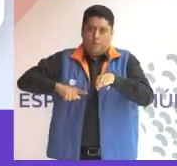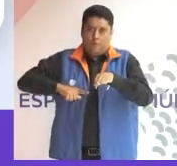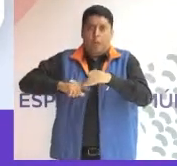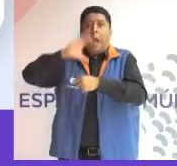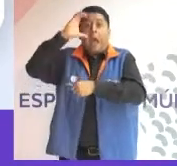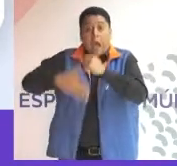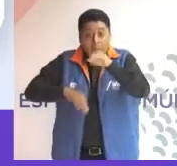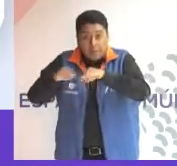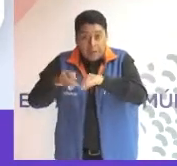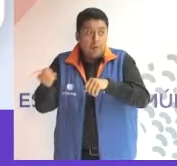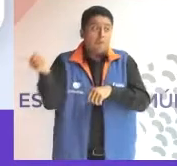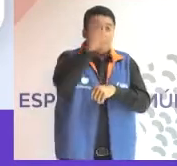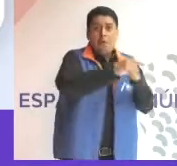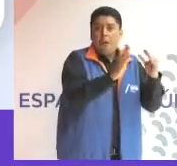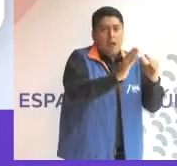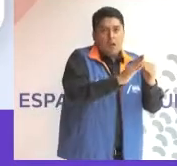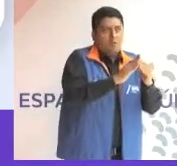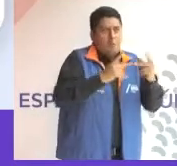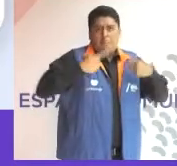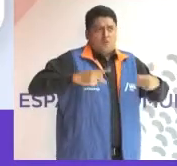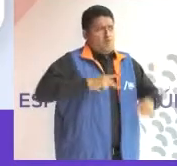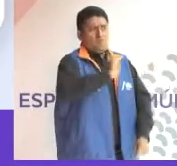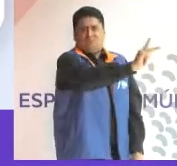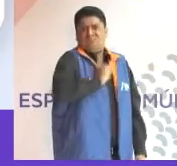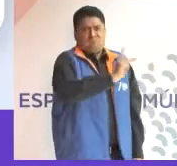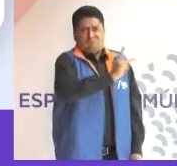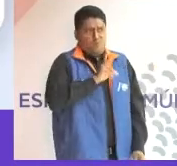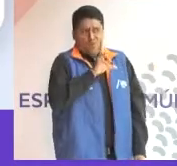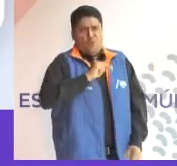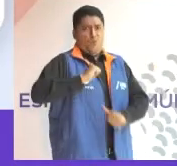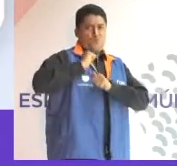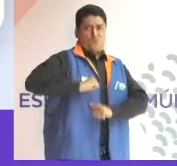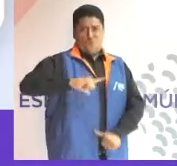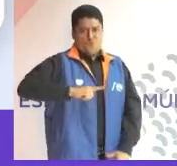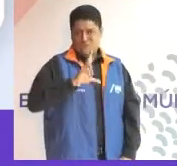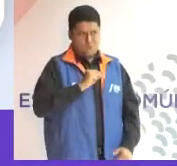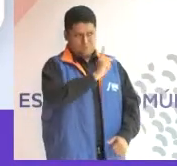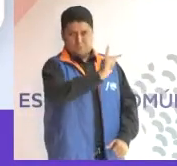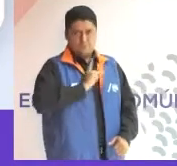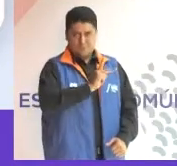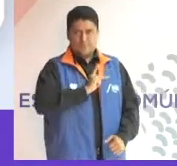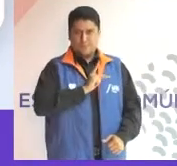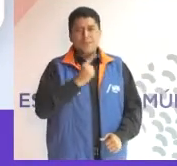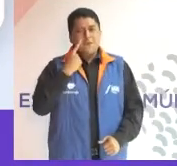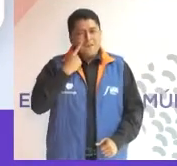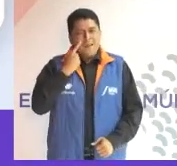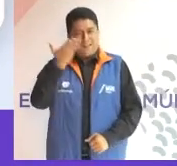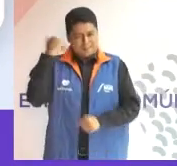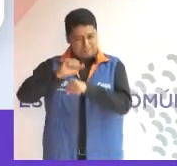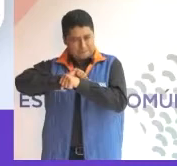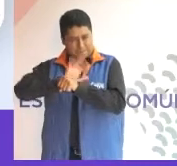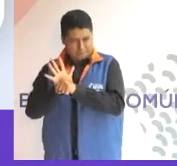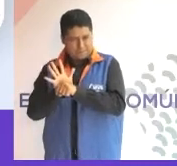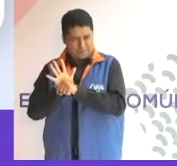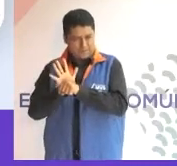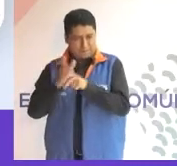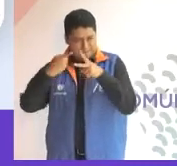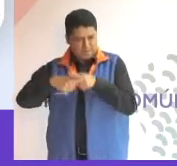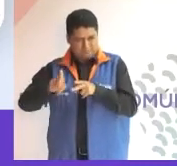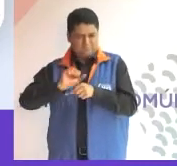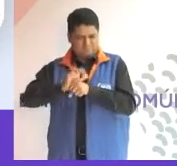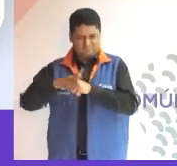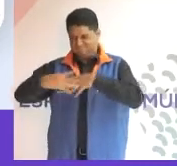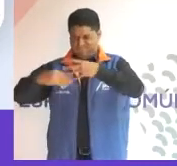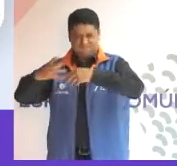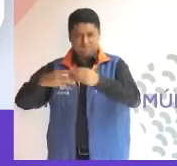¿Sí? ¿Y qué tanto dimos todos y qué tanto ayudamos durante esta emergencia que tuvimos? Y estamos apenas sacando los